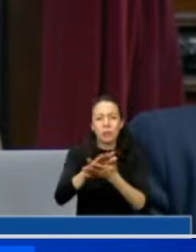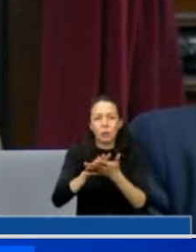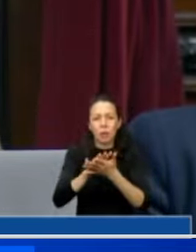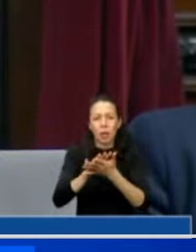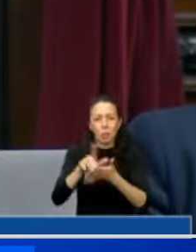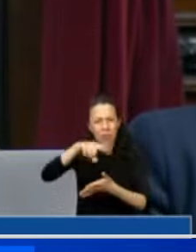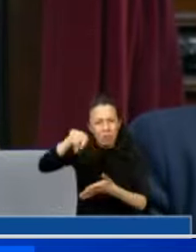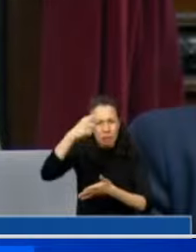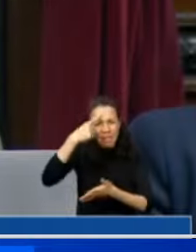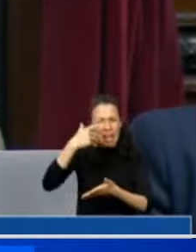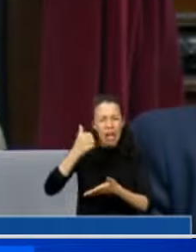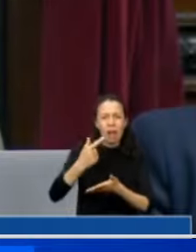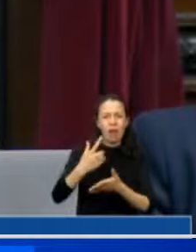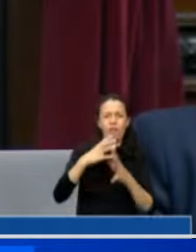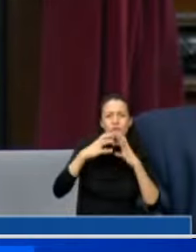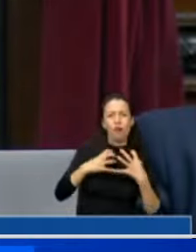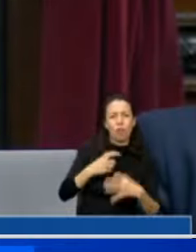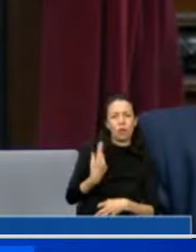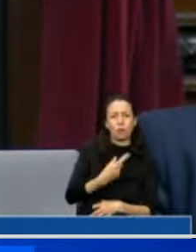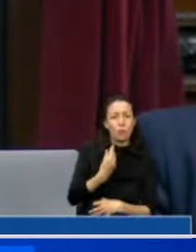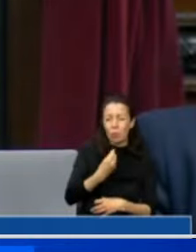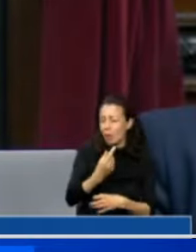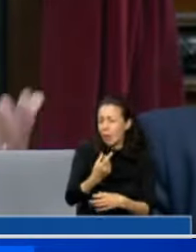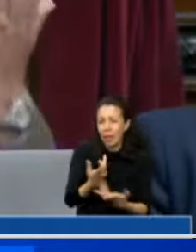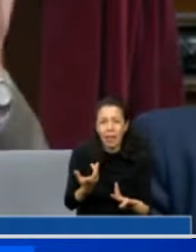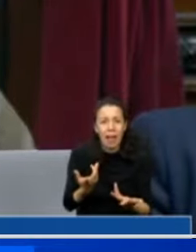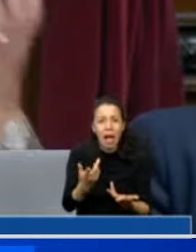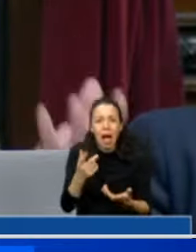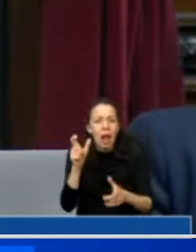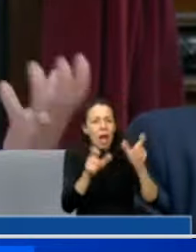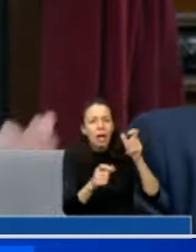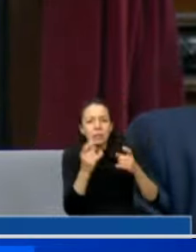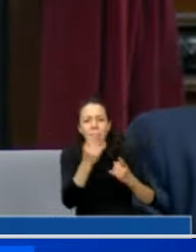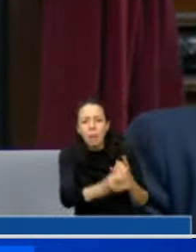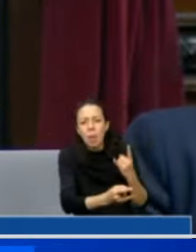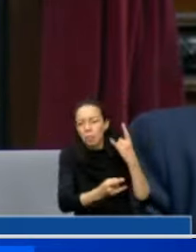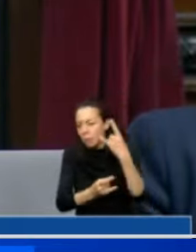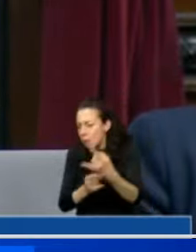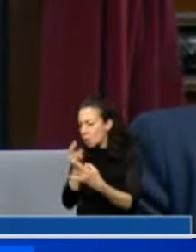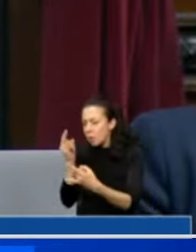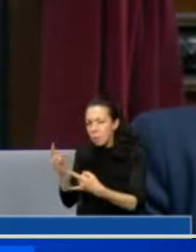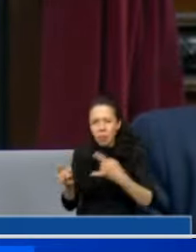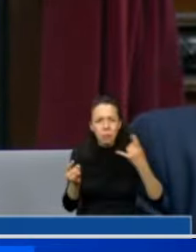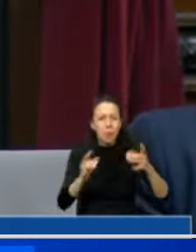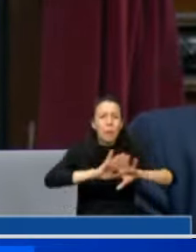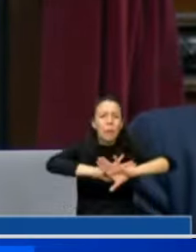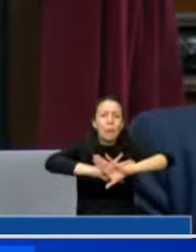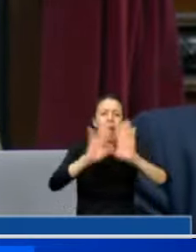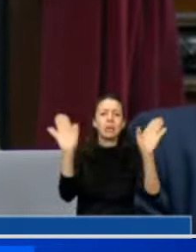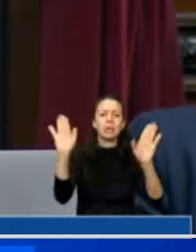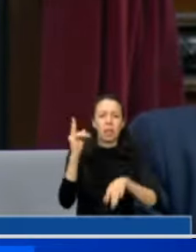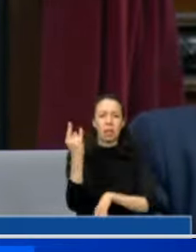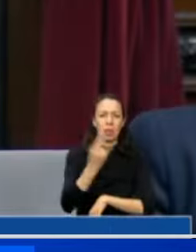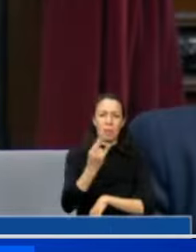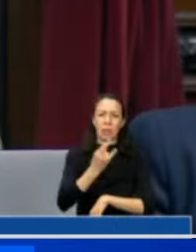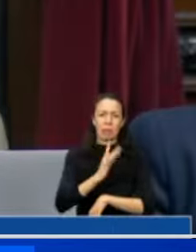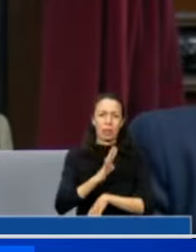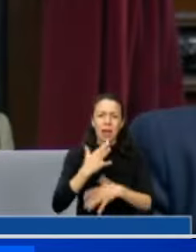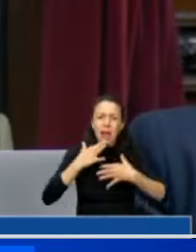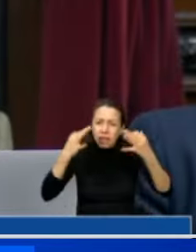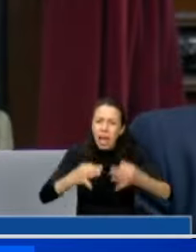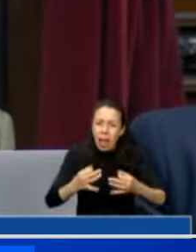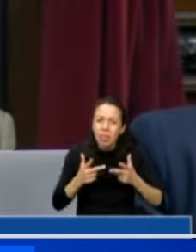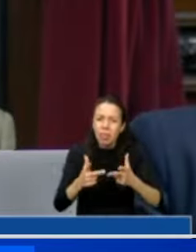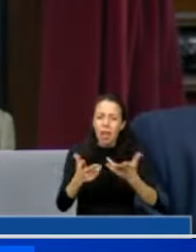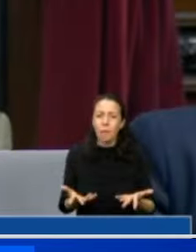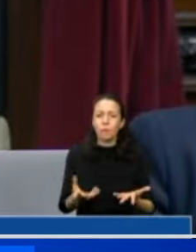y la empresa seria que puede venir a Argentina necesita una seguridad jurídica, necesita que realmente